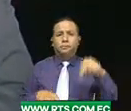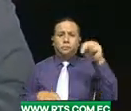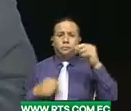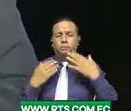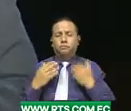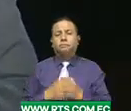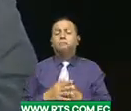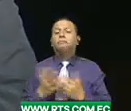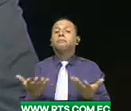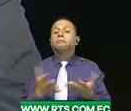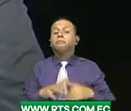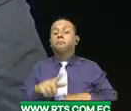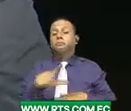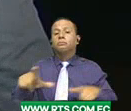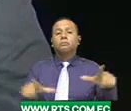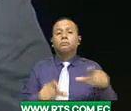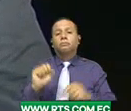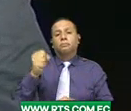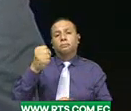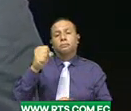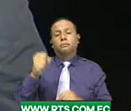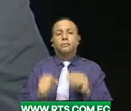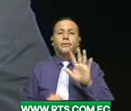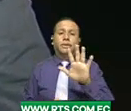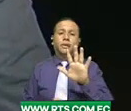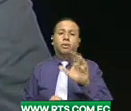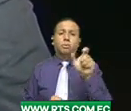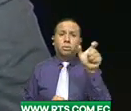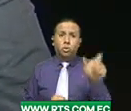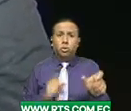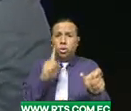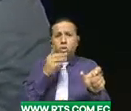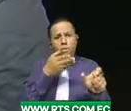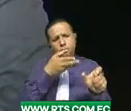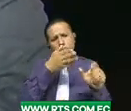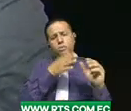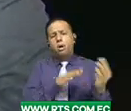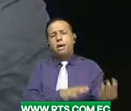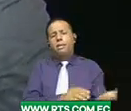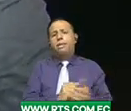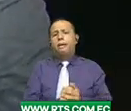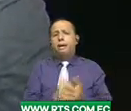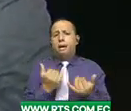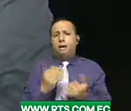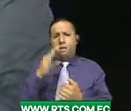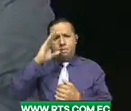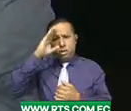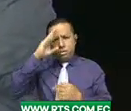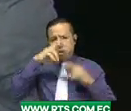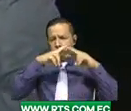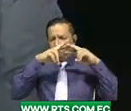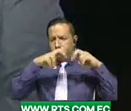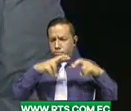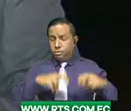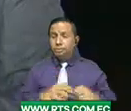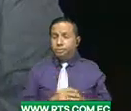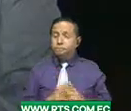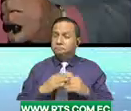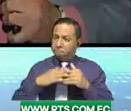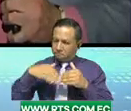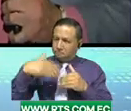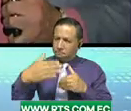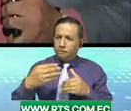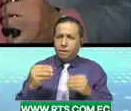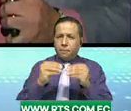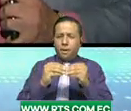Repetimos, Sauce 5, una persona que ha fallecido, un hecho delictivo que lógicamente está siendo investigado por autoridades de seguridad. Más adelante los